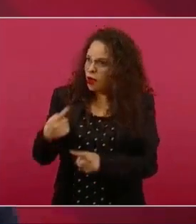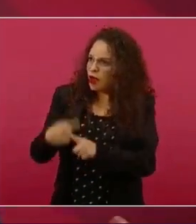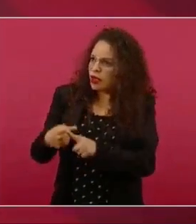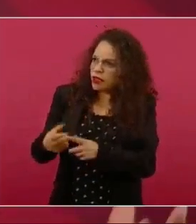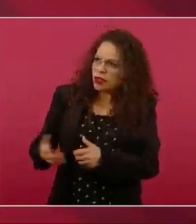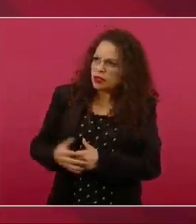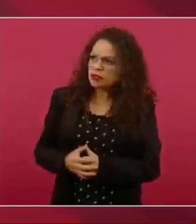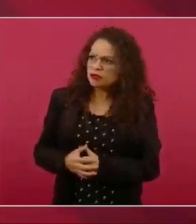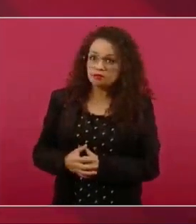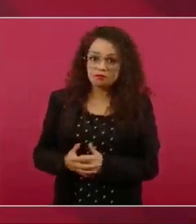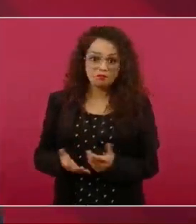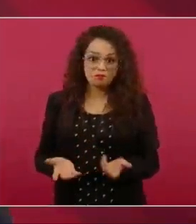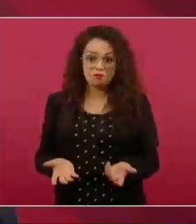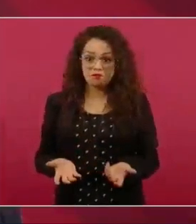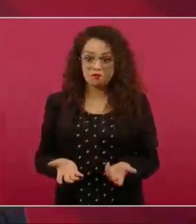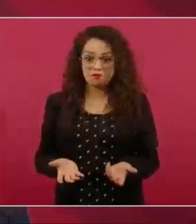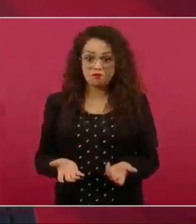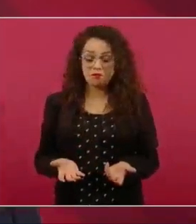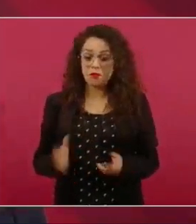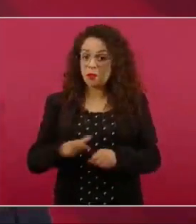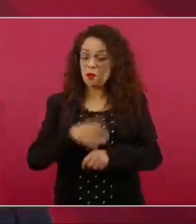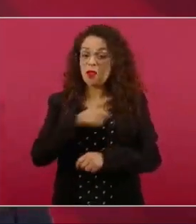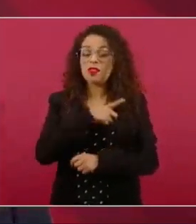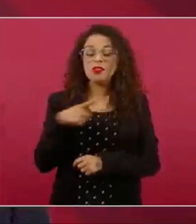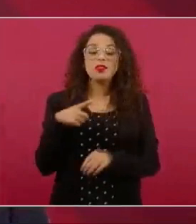porque uno tiene que tener siempre